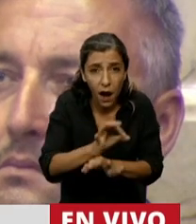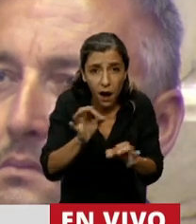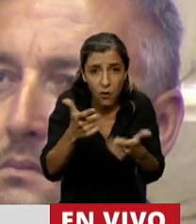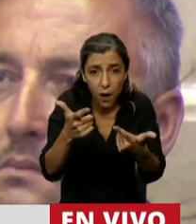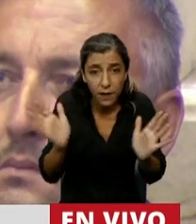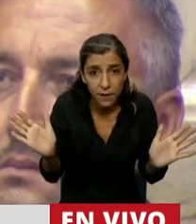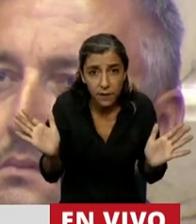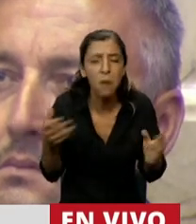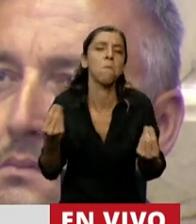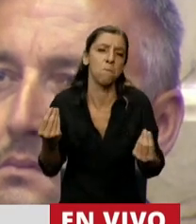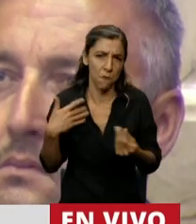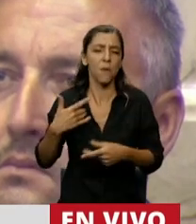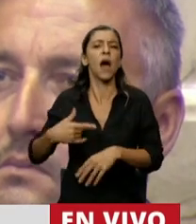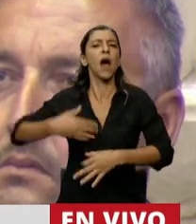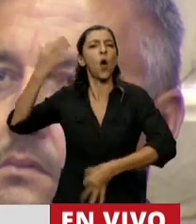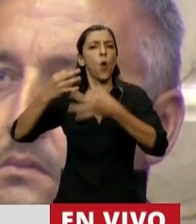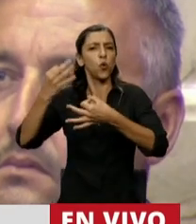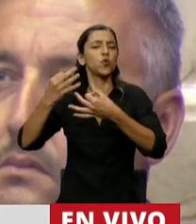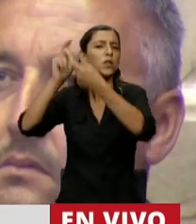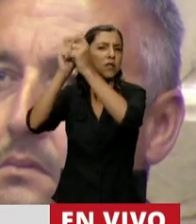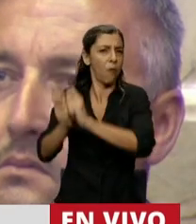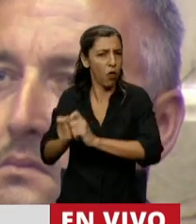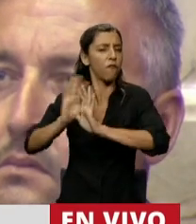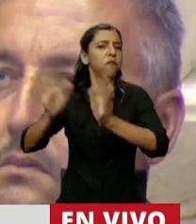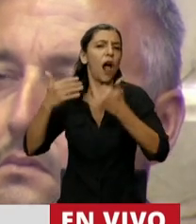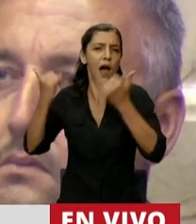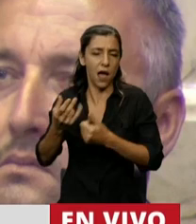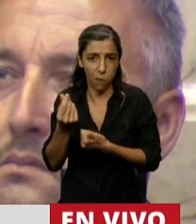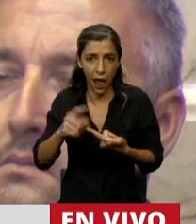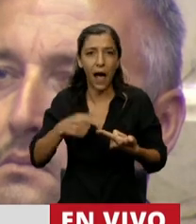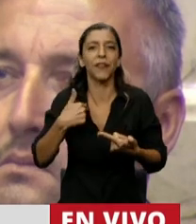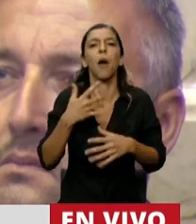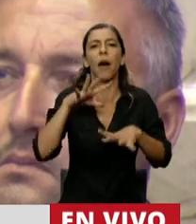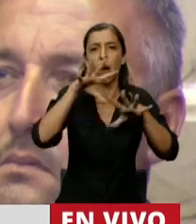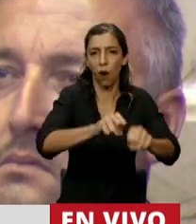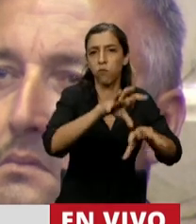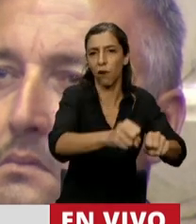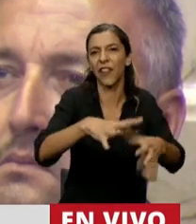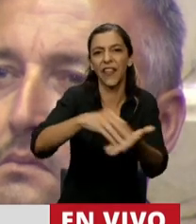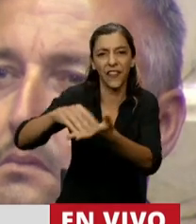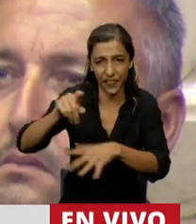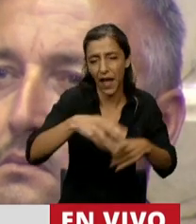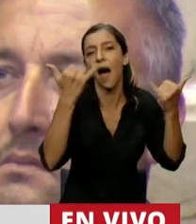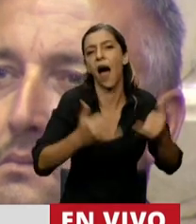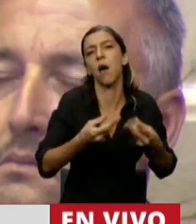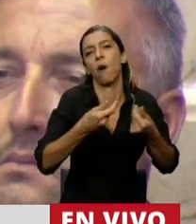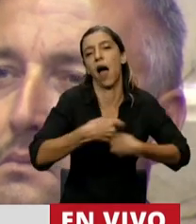hay plata para las usurpaciones, para las tomas, para Moyano, para Viró. Hay plata para